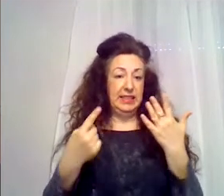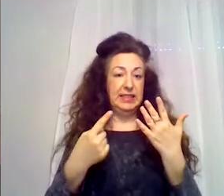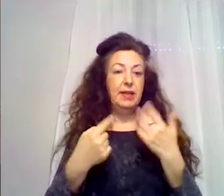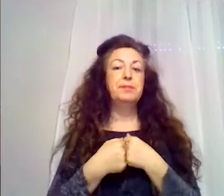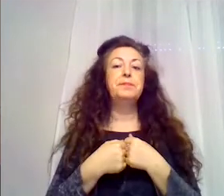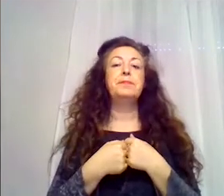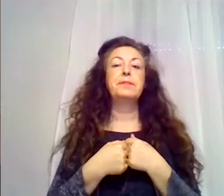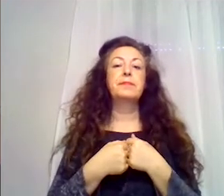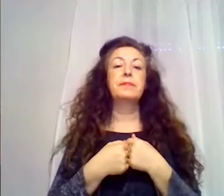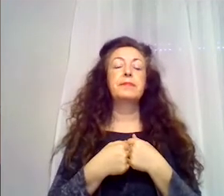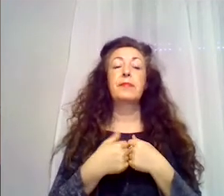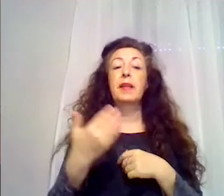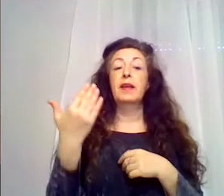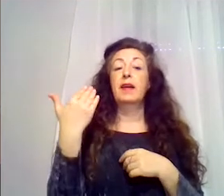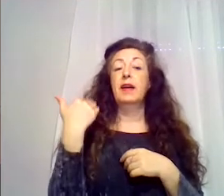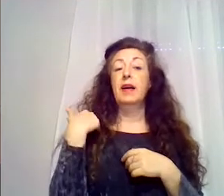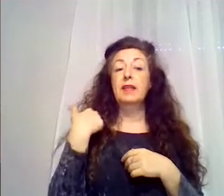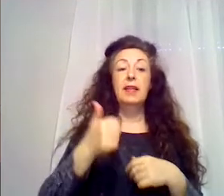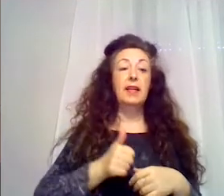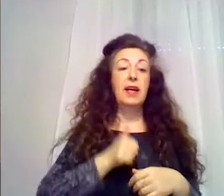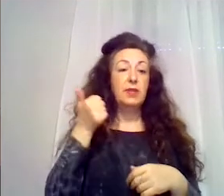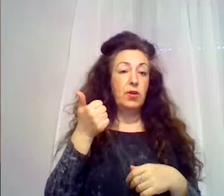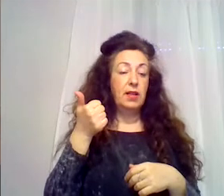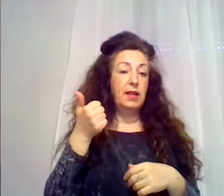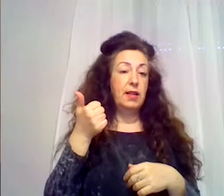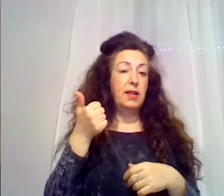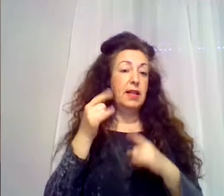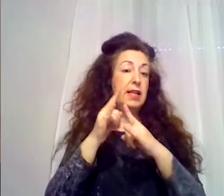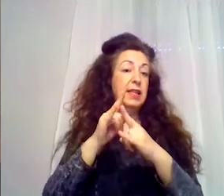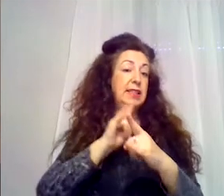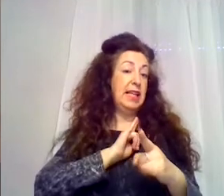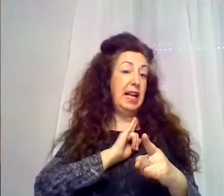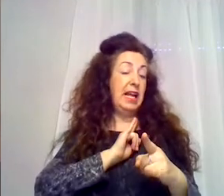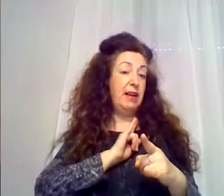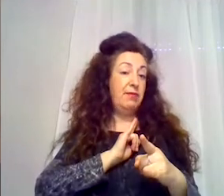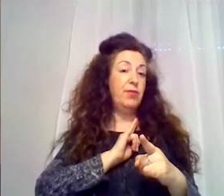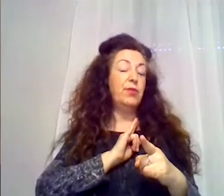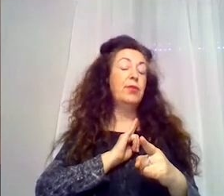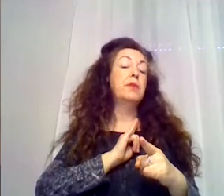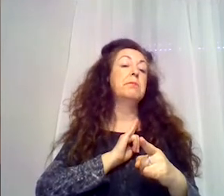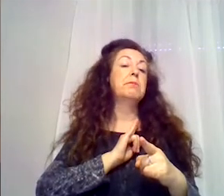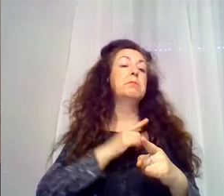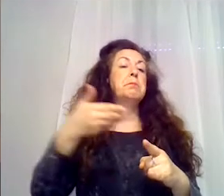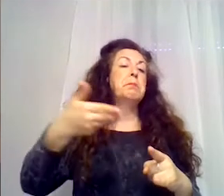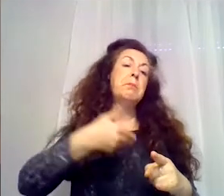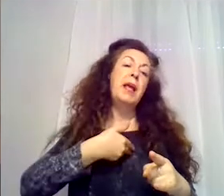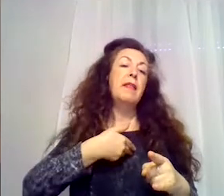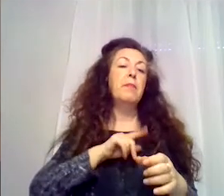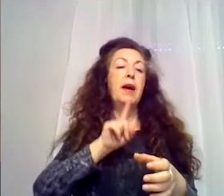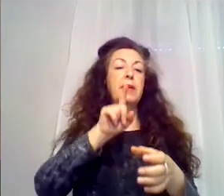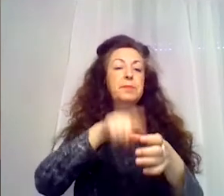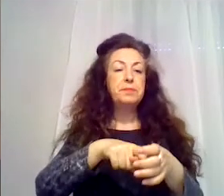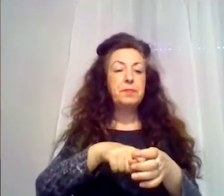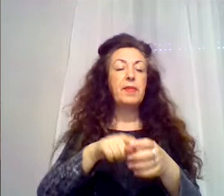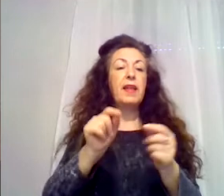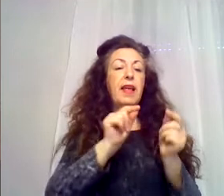Ayer participé por casualidad, porque me llamaron por teléfono, en un debate en la SER como consecuencia de